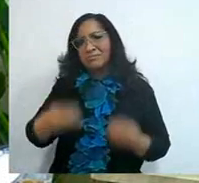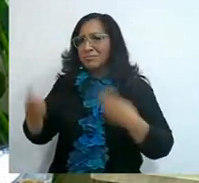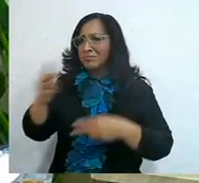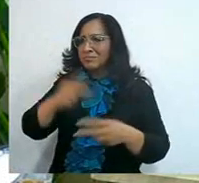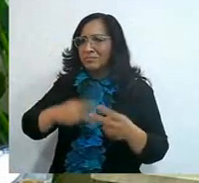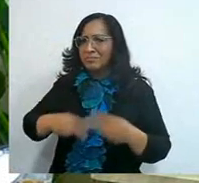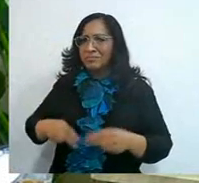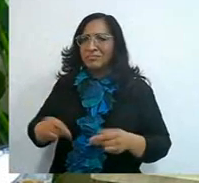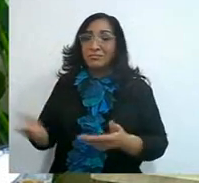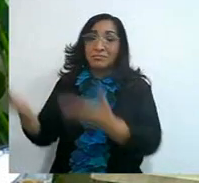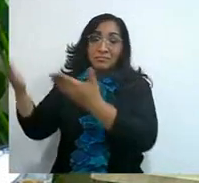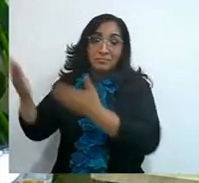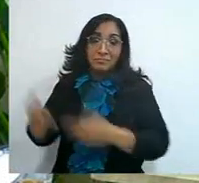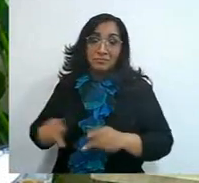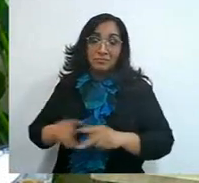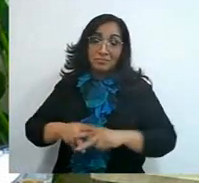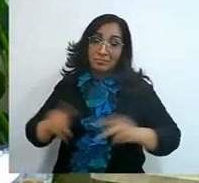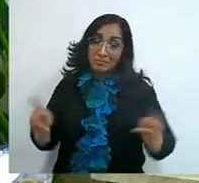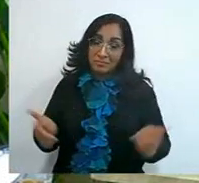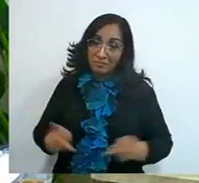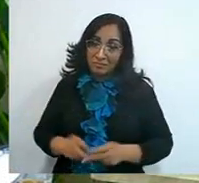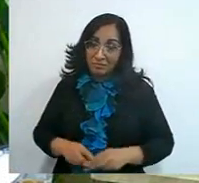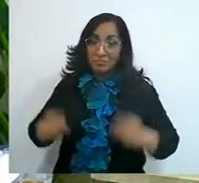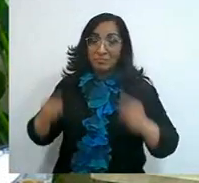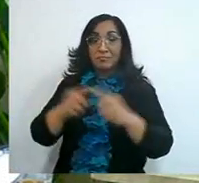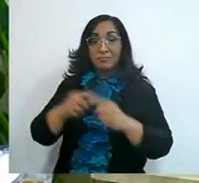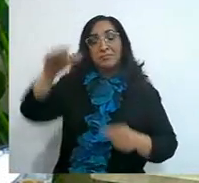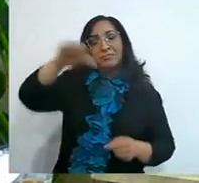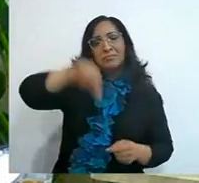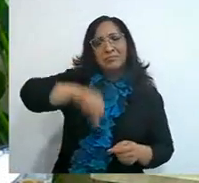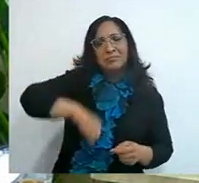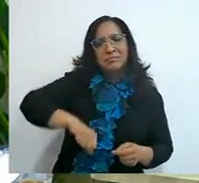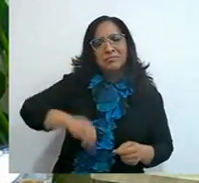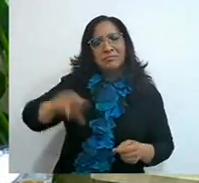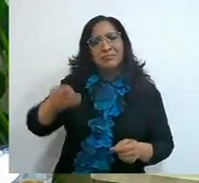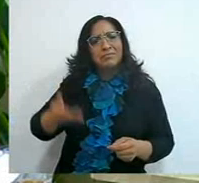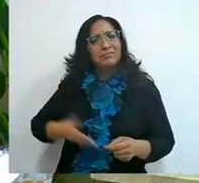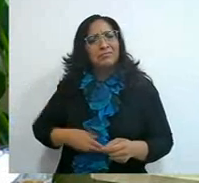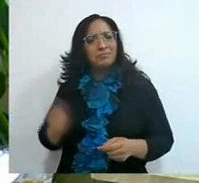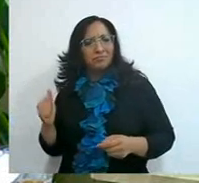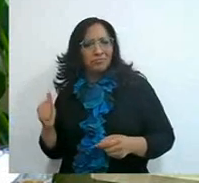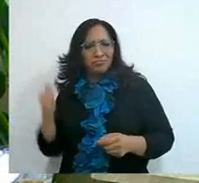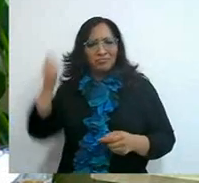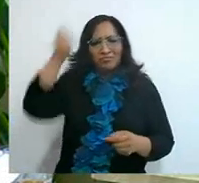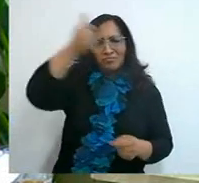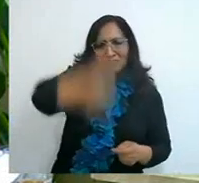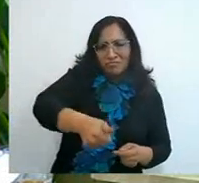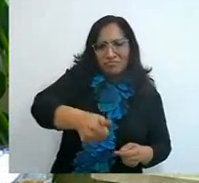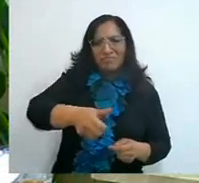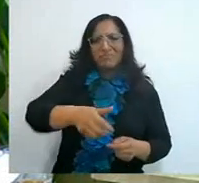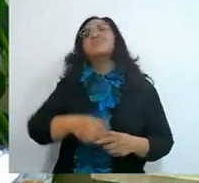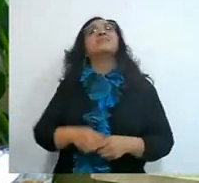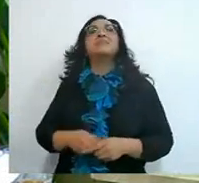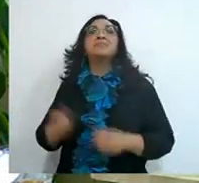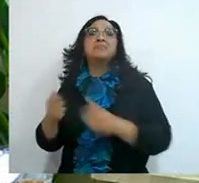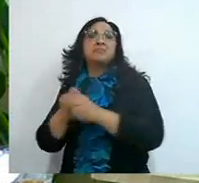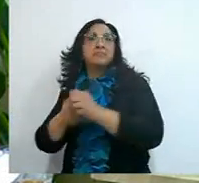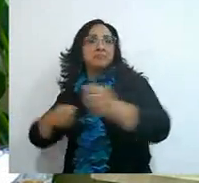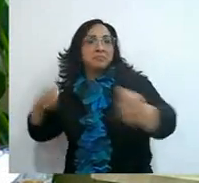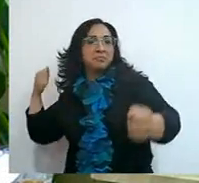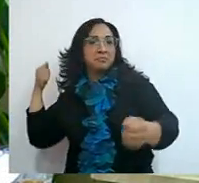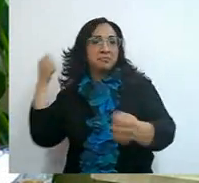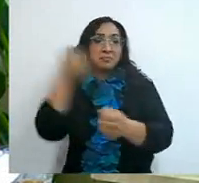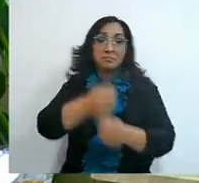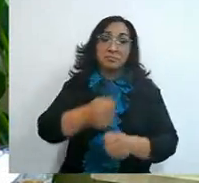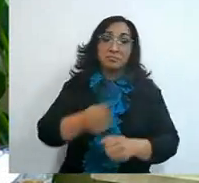espada. Pero la iglesia de hoy, la Odisea, no trae espada, no trae una espatulita ahí suavecita,